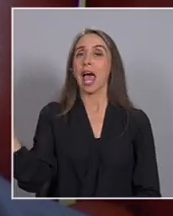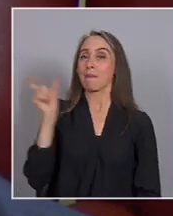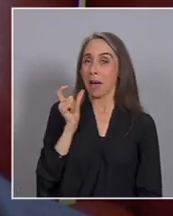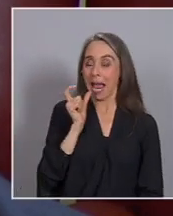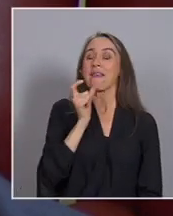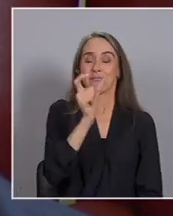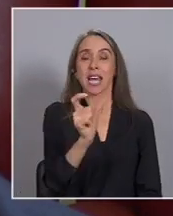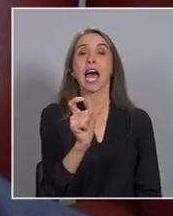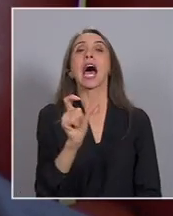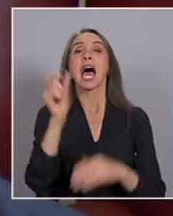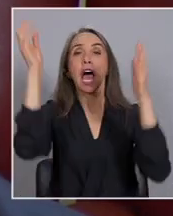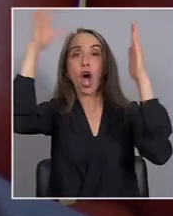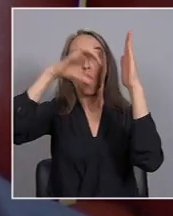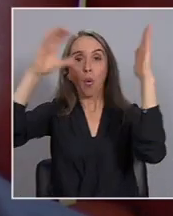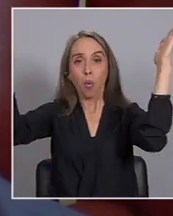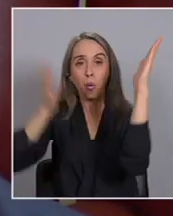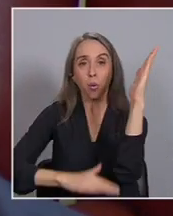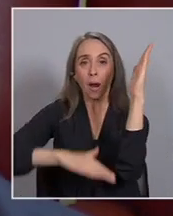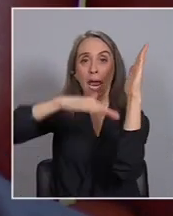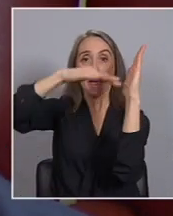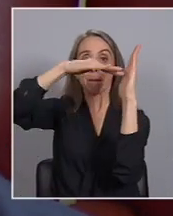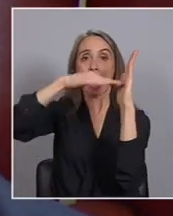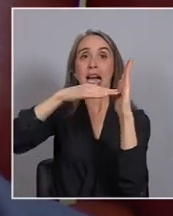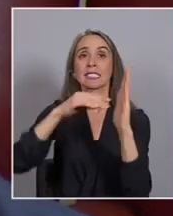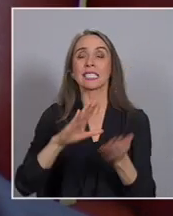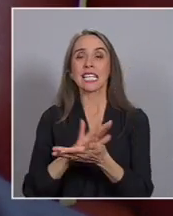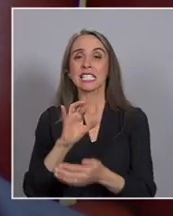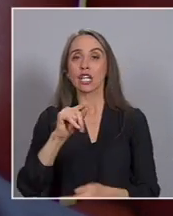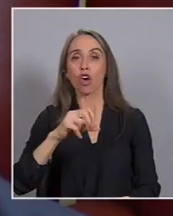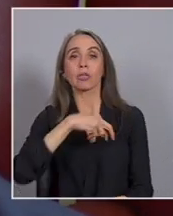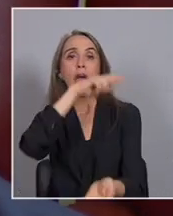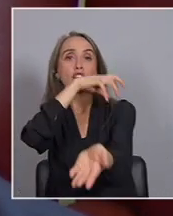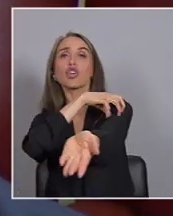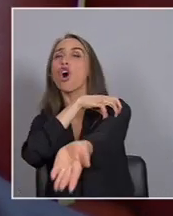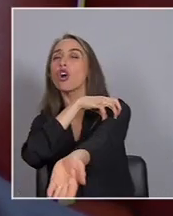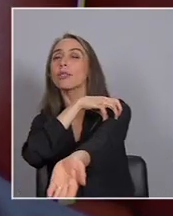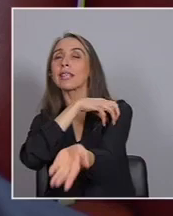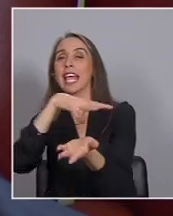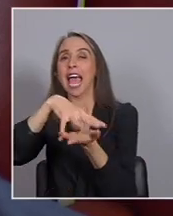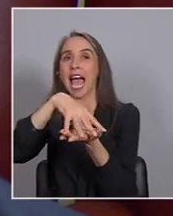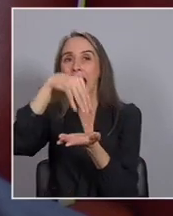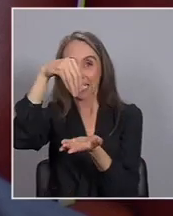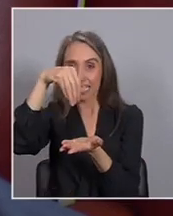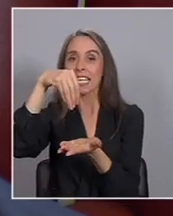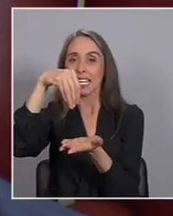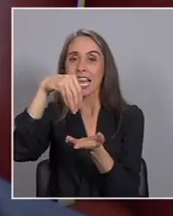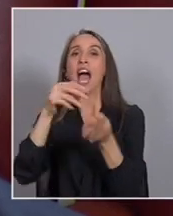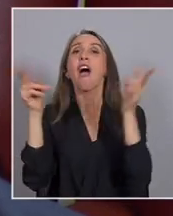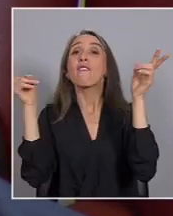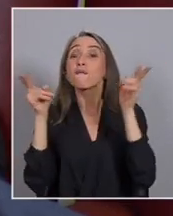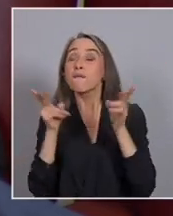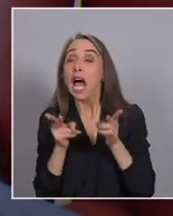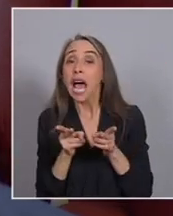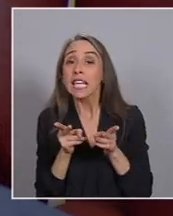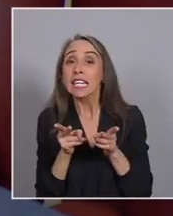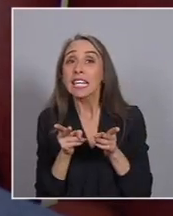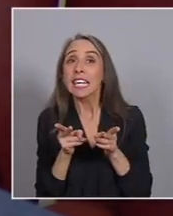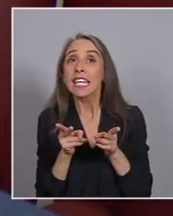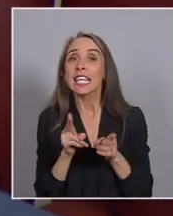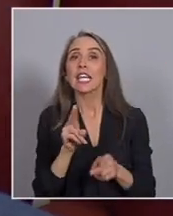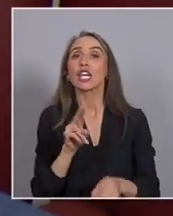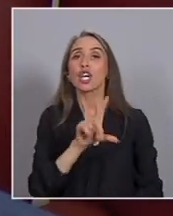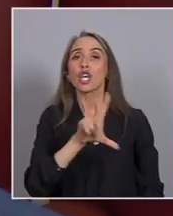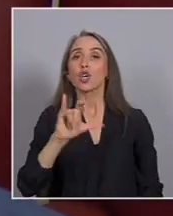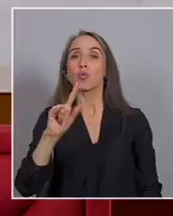en el norte de Chile, en la región de Arica, en el Valle del